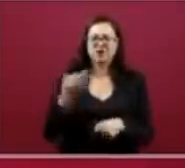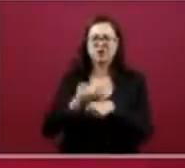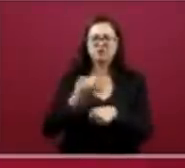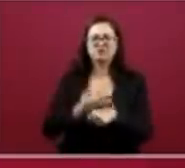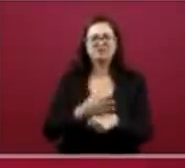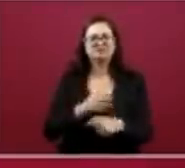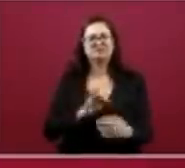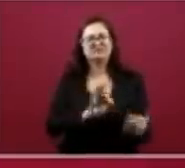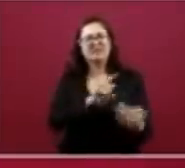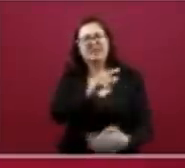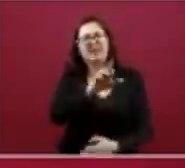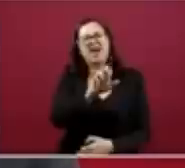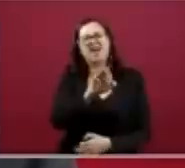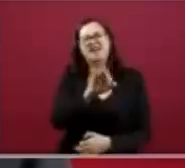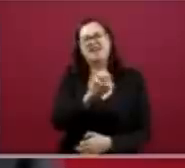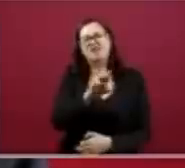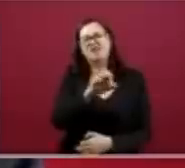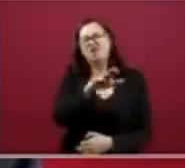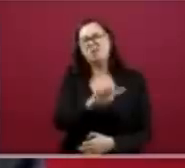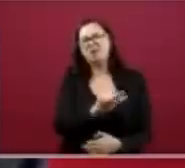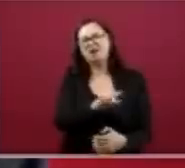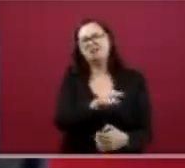Reforma no es por